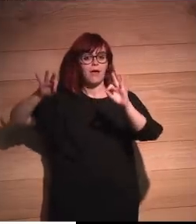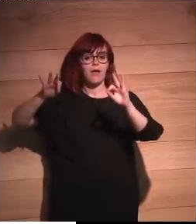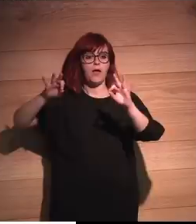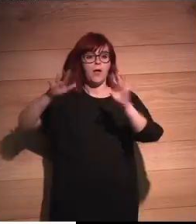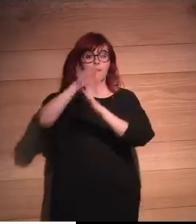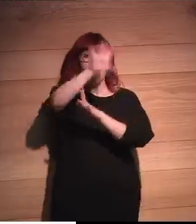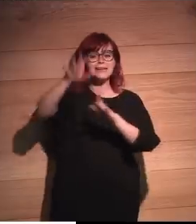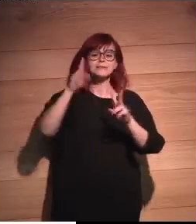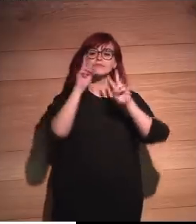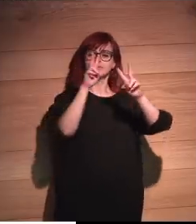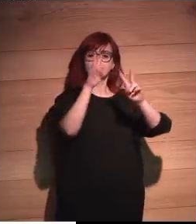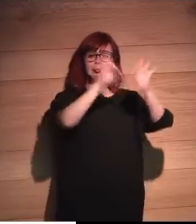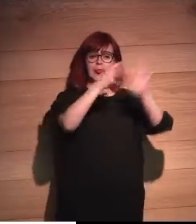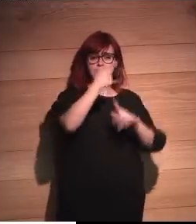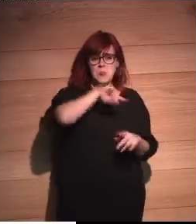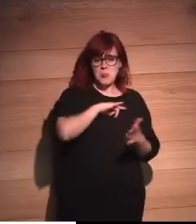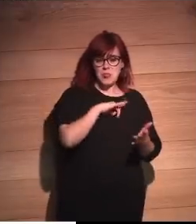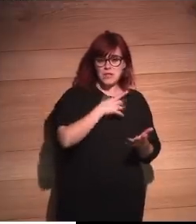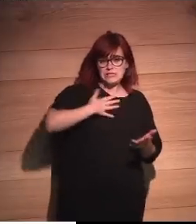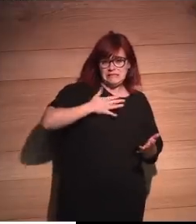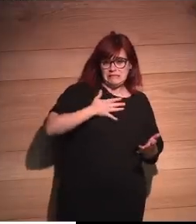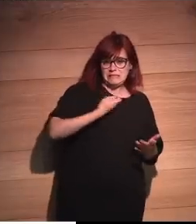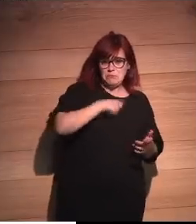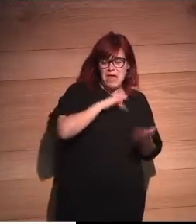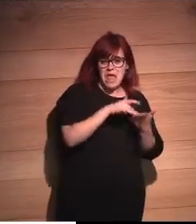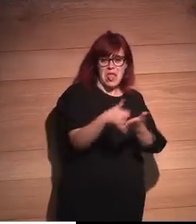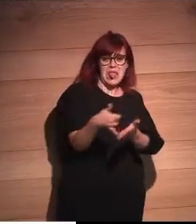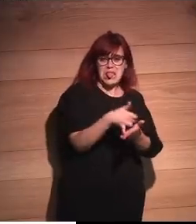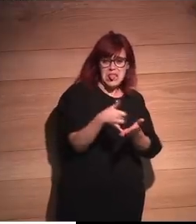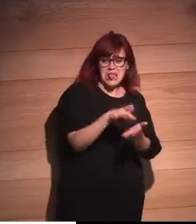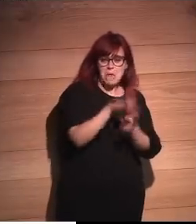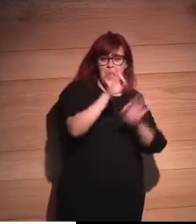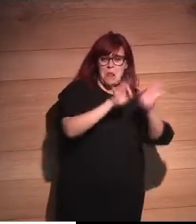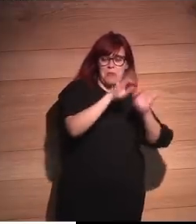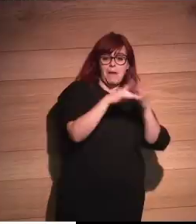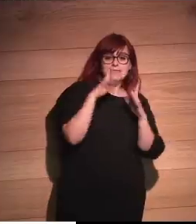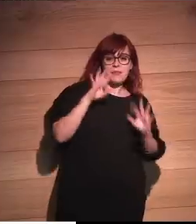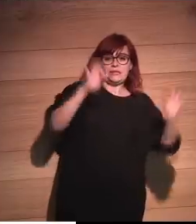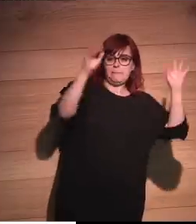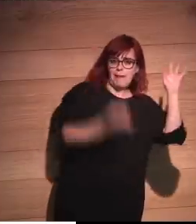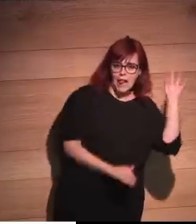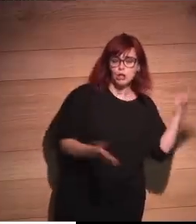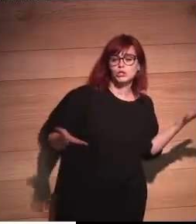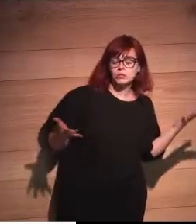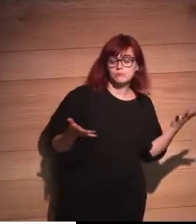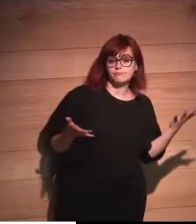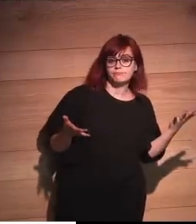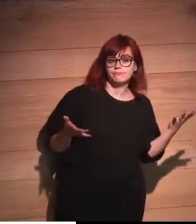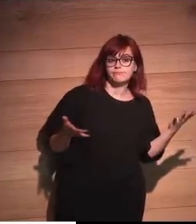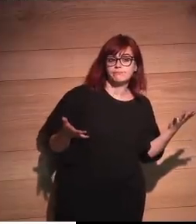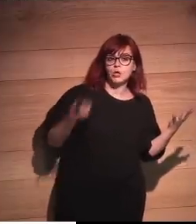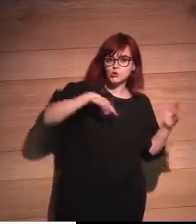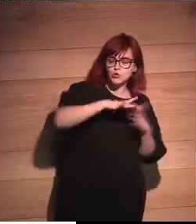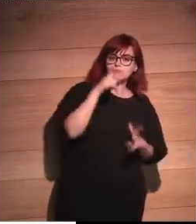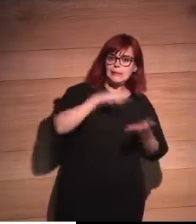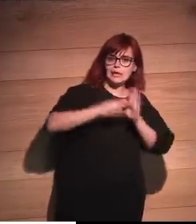cada país, nosotros somos de los países que tenemos menos porcentaje de especialistas. Y